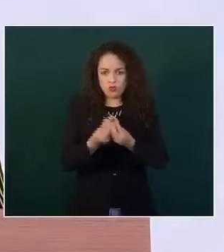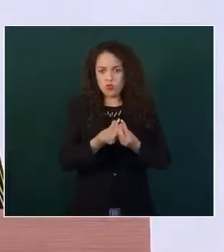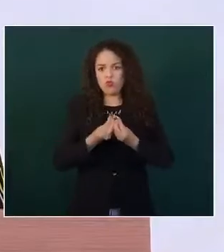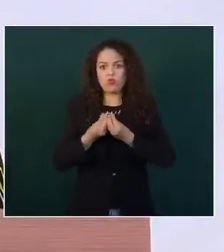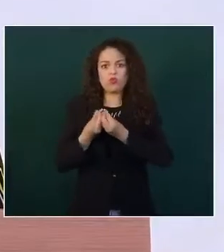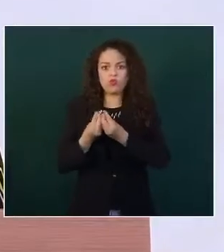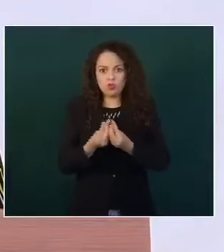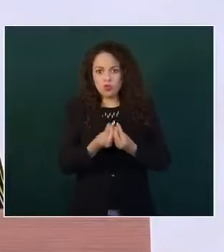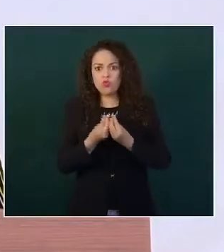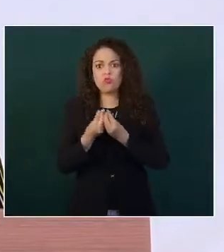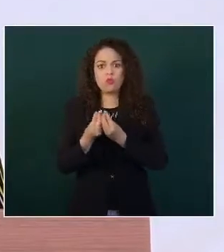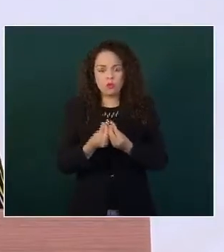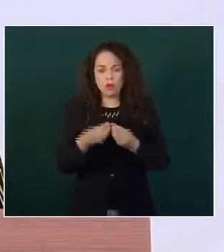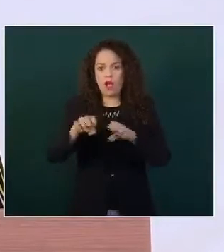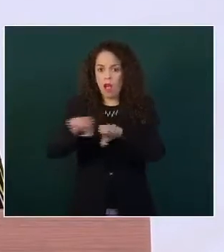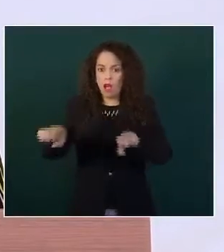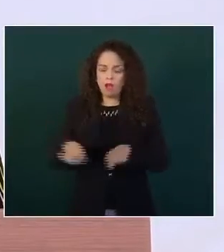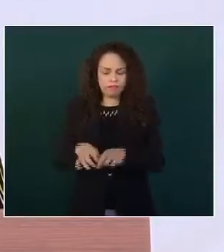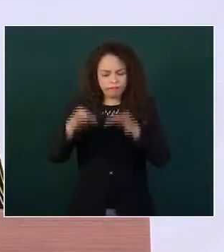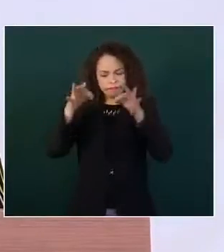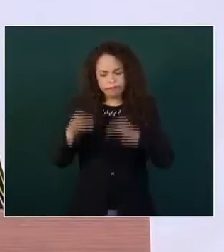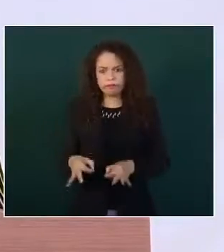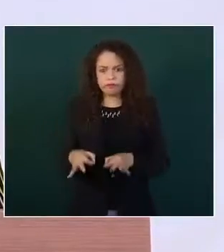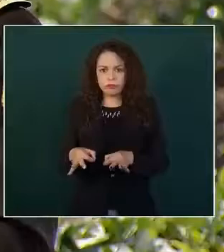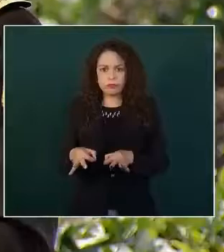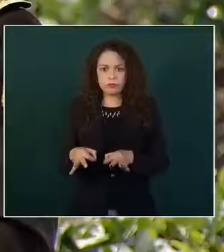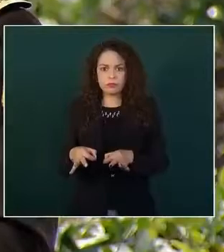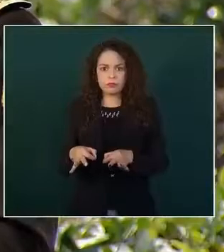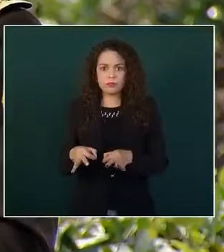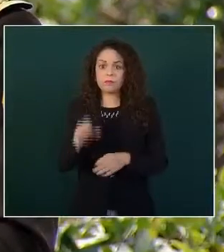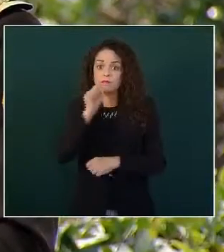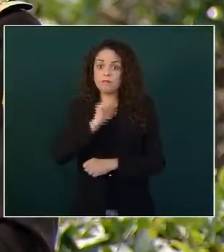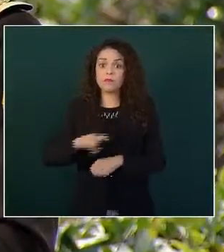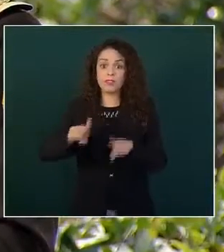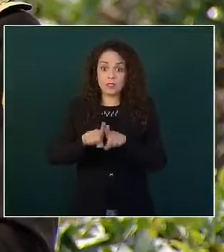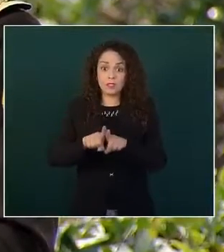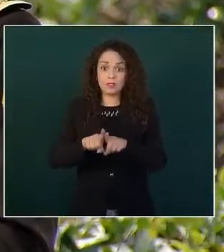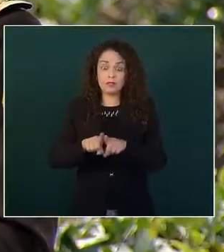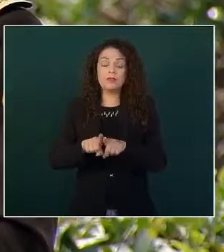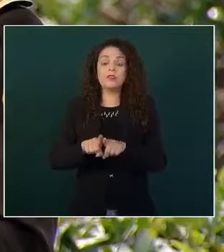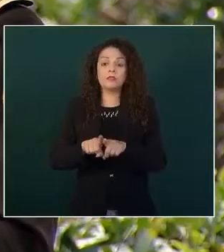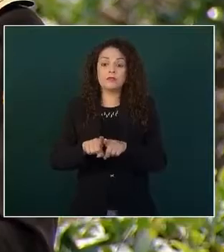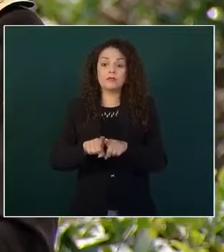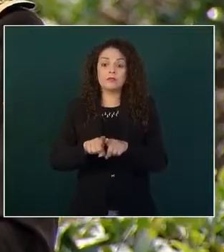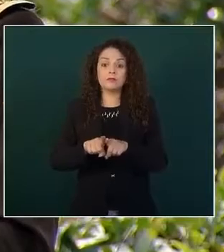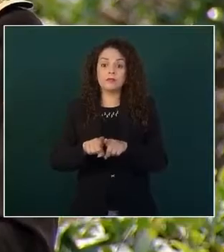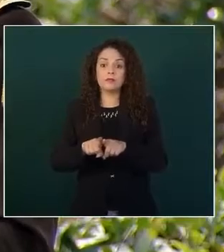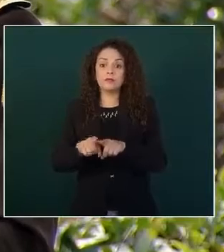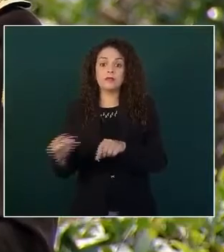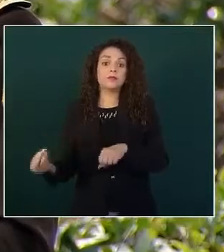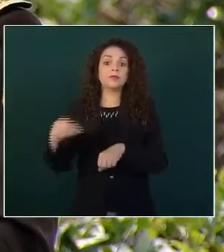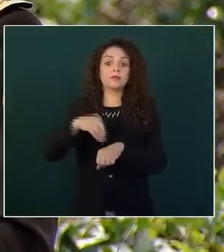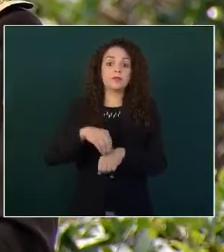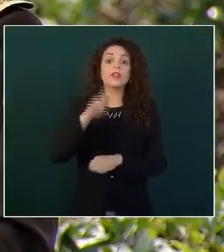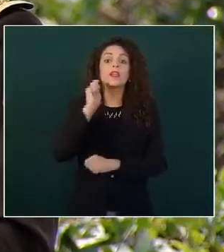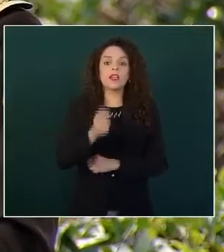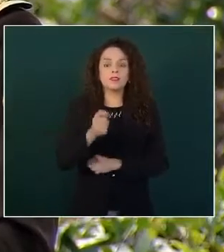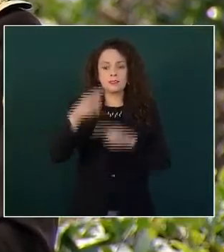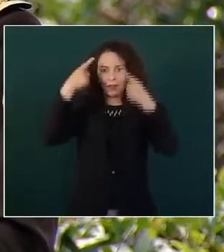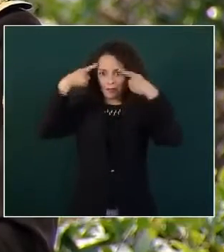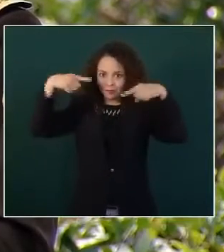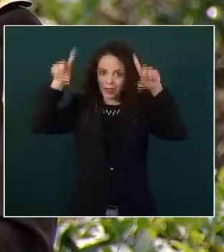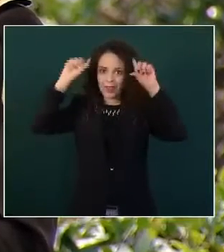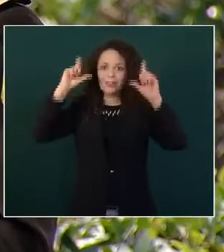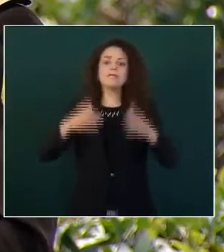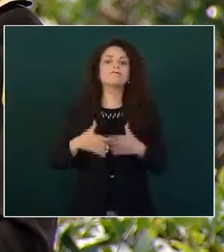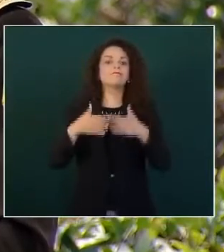constituyendo un gran equipo, al que se suma también desde su ámbito de acción los marinos